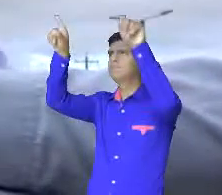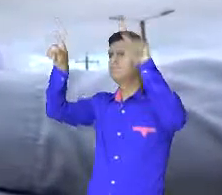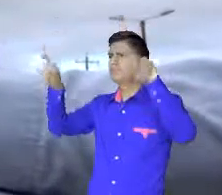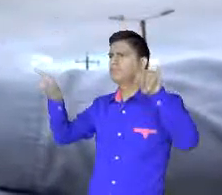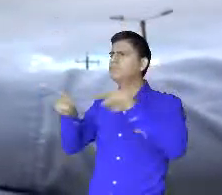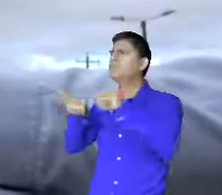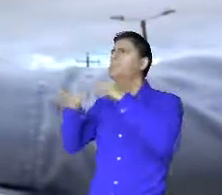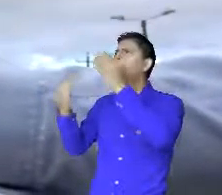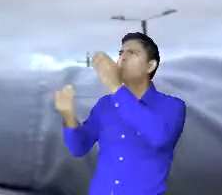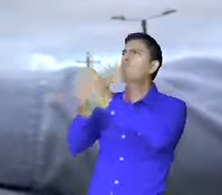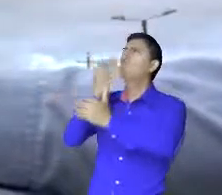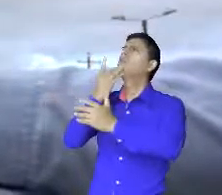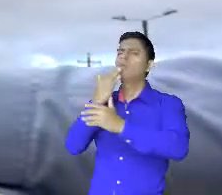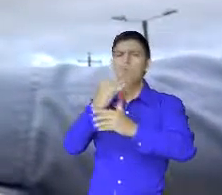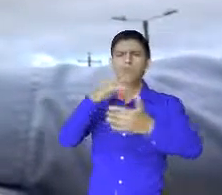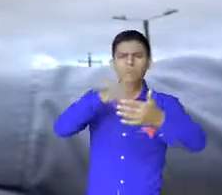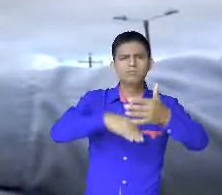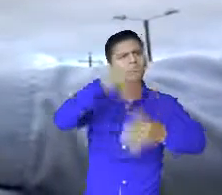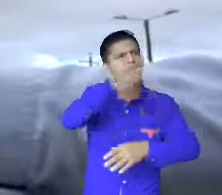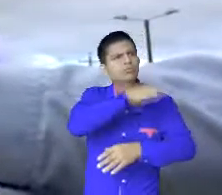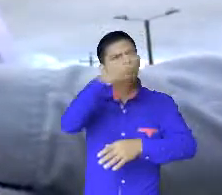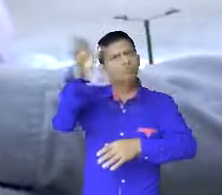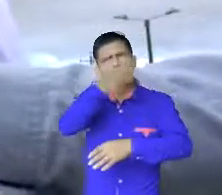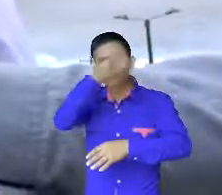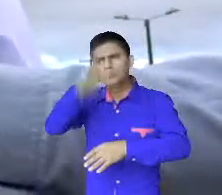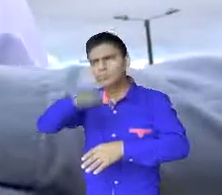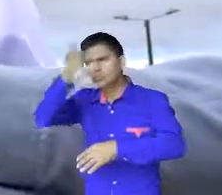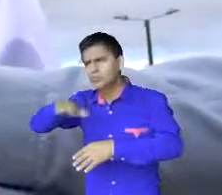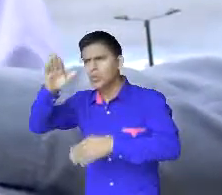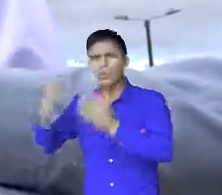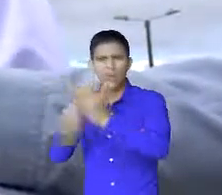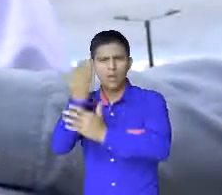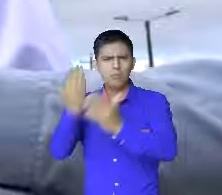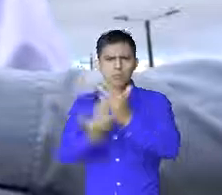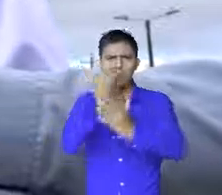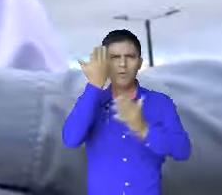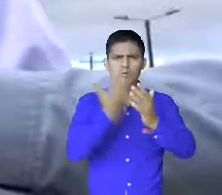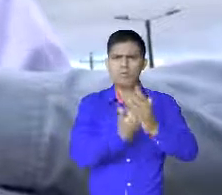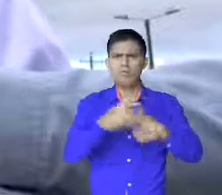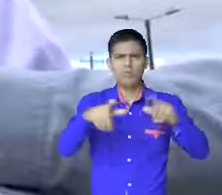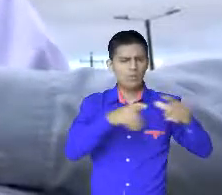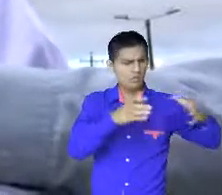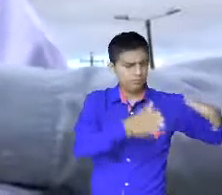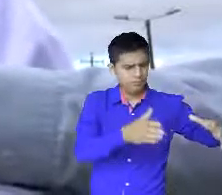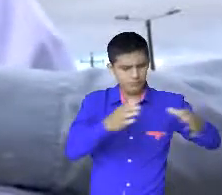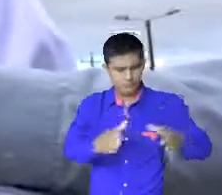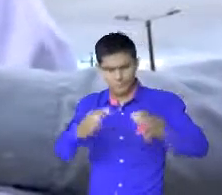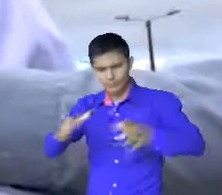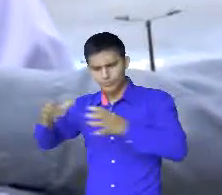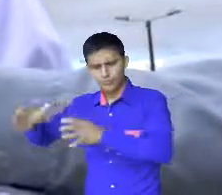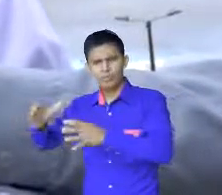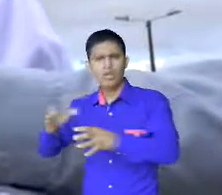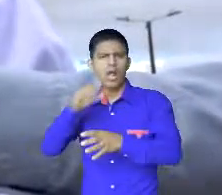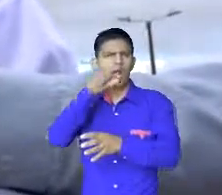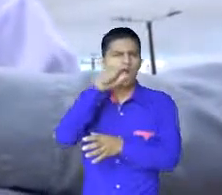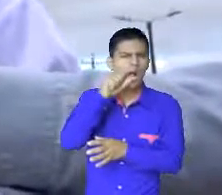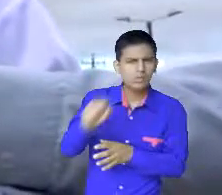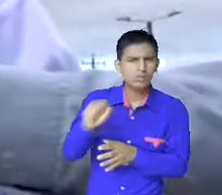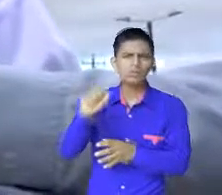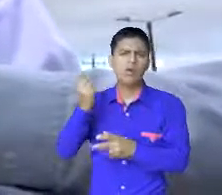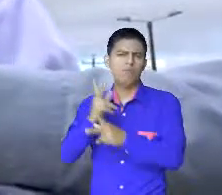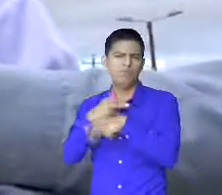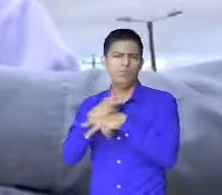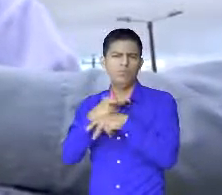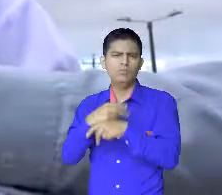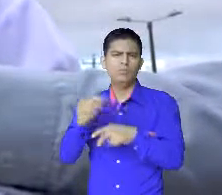hemos dado un color nuevo, una nueva presentación, hemos dado rótulos, tenemos secciones bien ubicadas, tenemos todos los productos cárnicos, productos de la